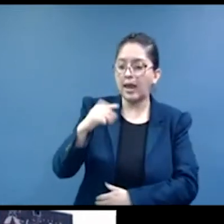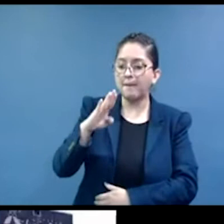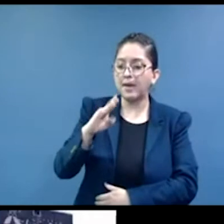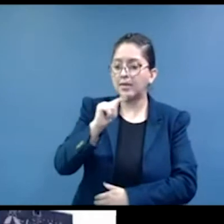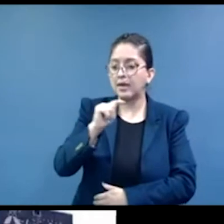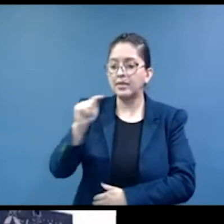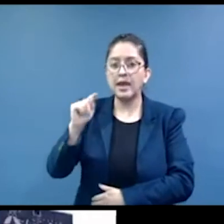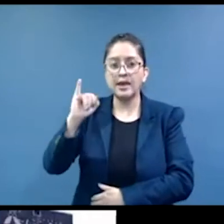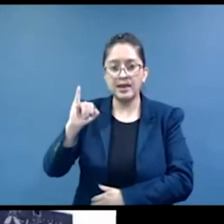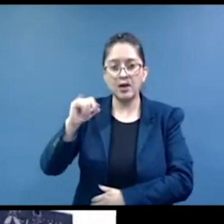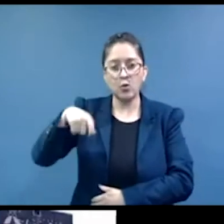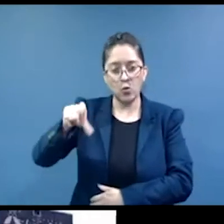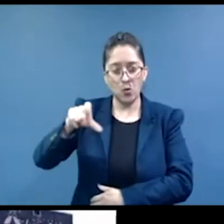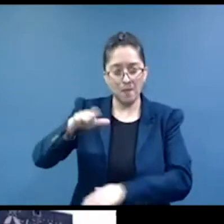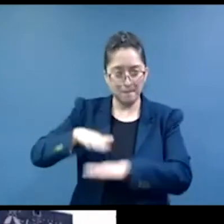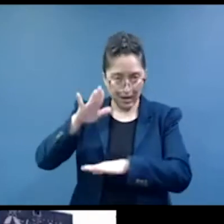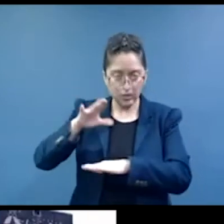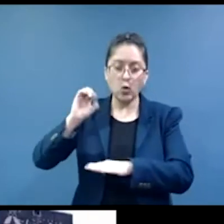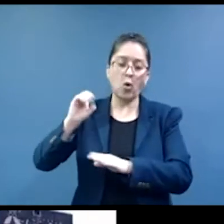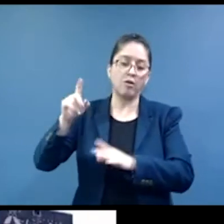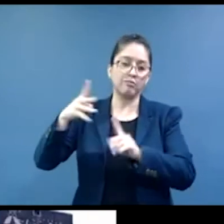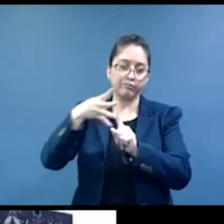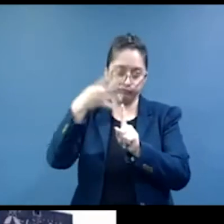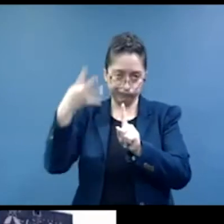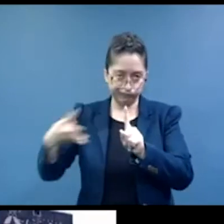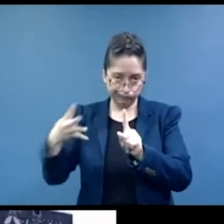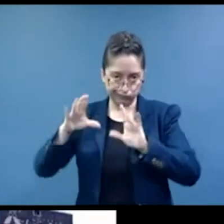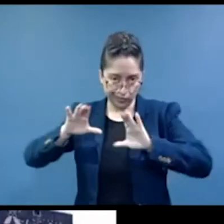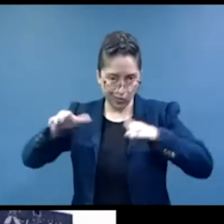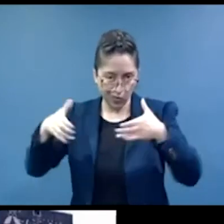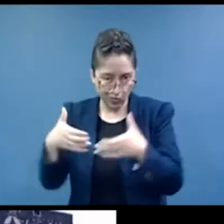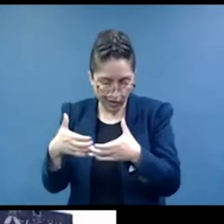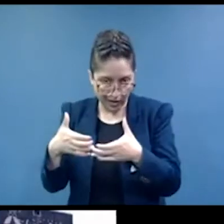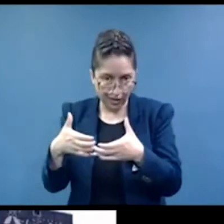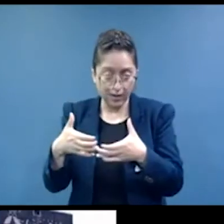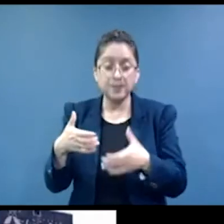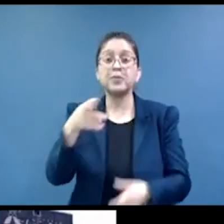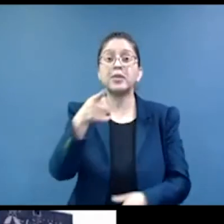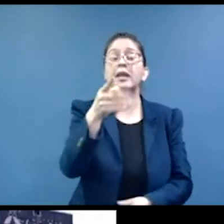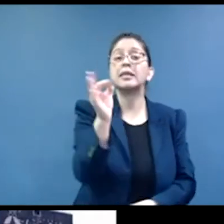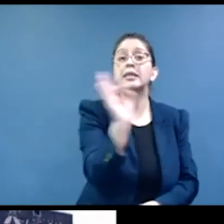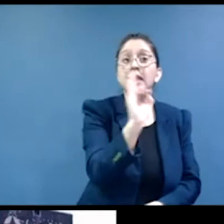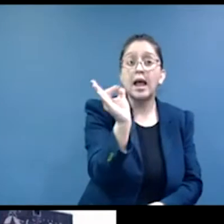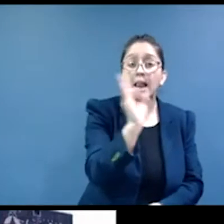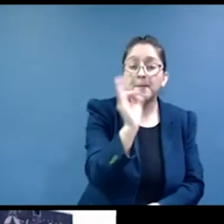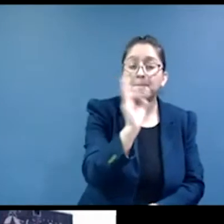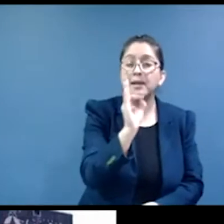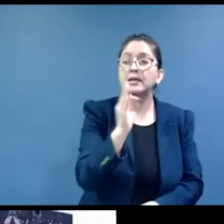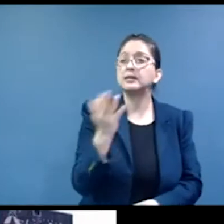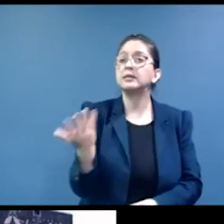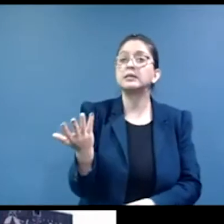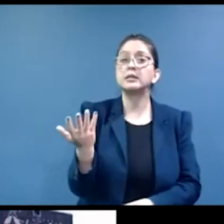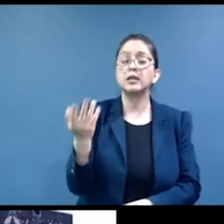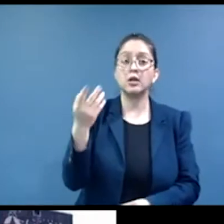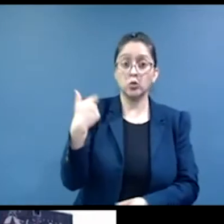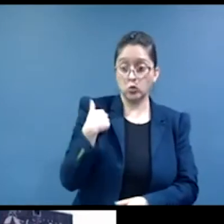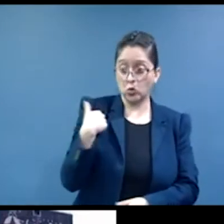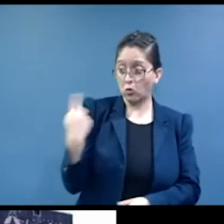puedan acceder a estos servicios por el simple hecho de que si tuvieran una pareja